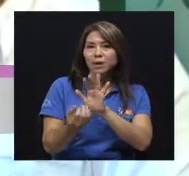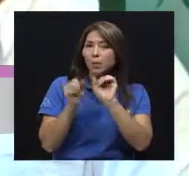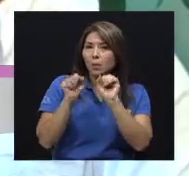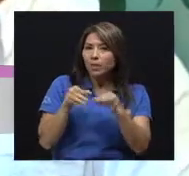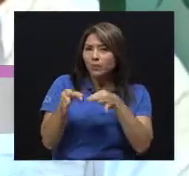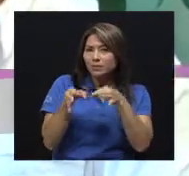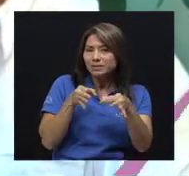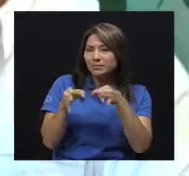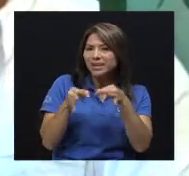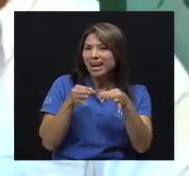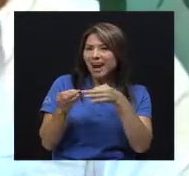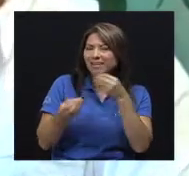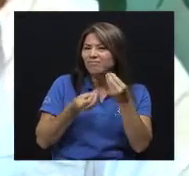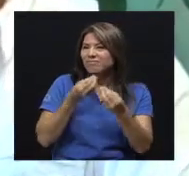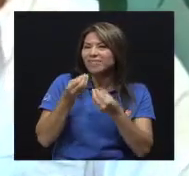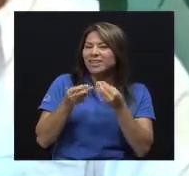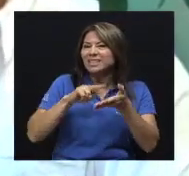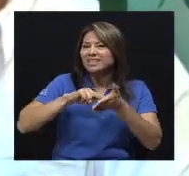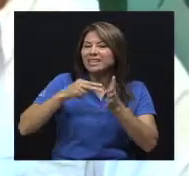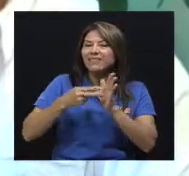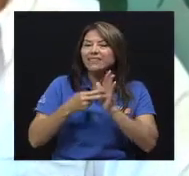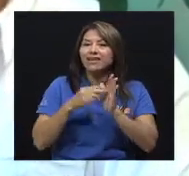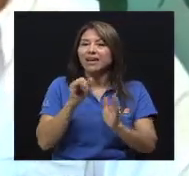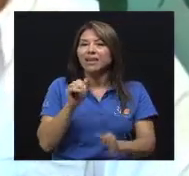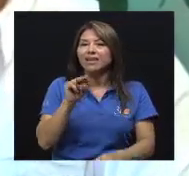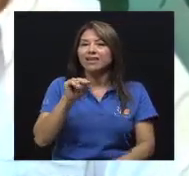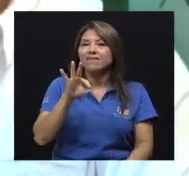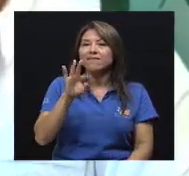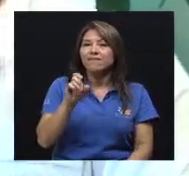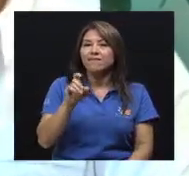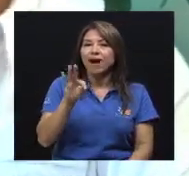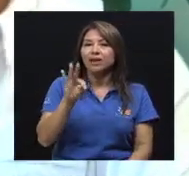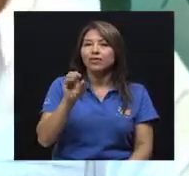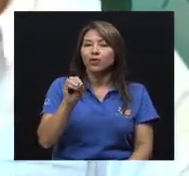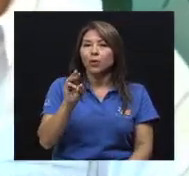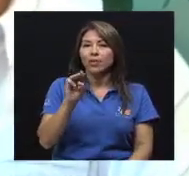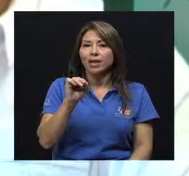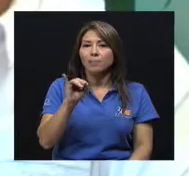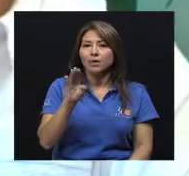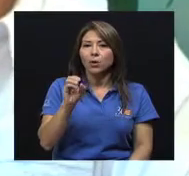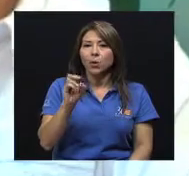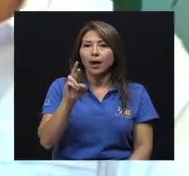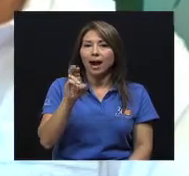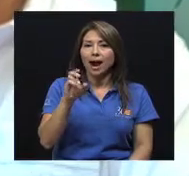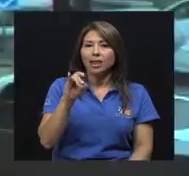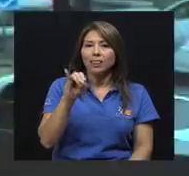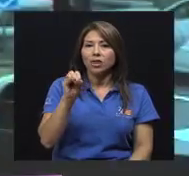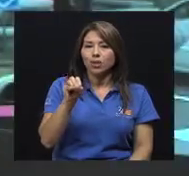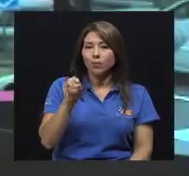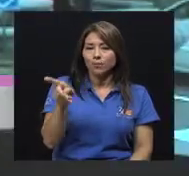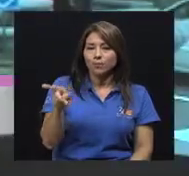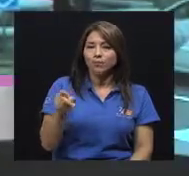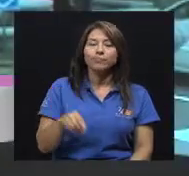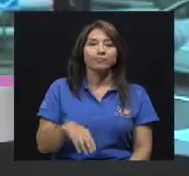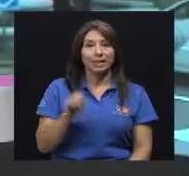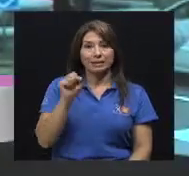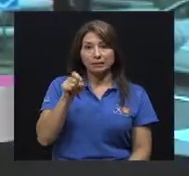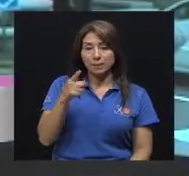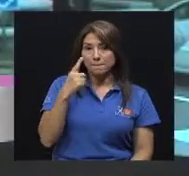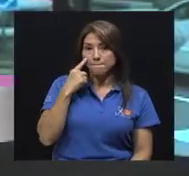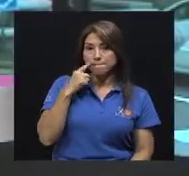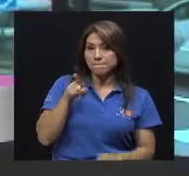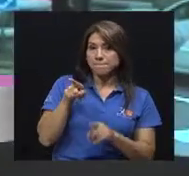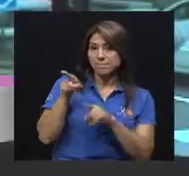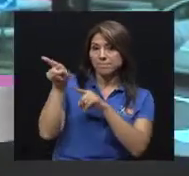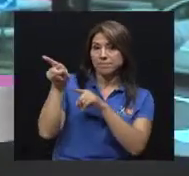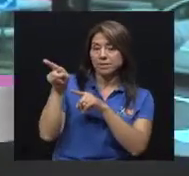enfocarlo y explicar un poco acerca de lo de que es el infarto del miocardio ahí con la figurita. Claro, con mucho gusto. Básicamente,